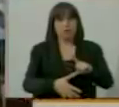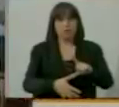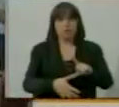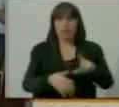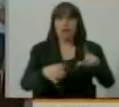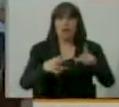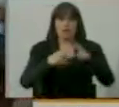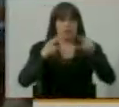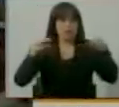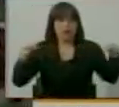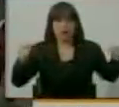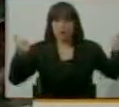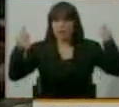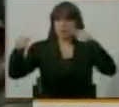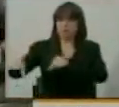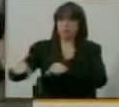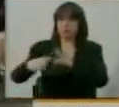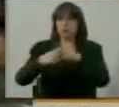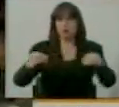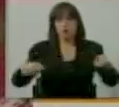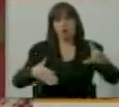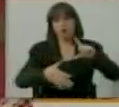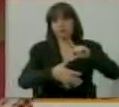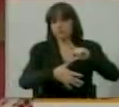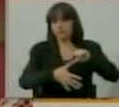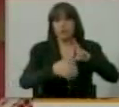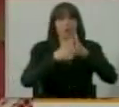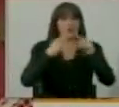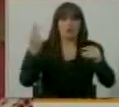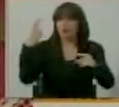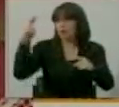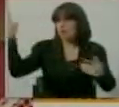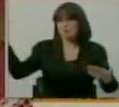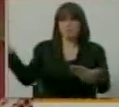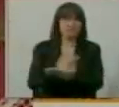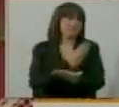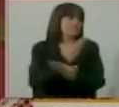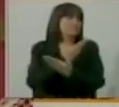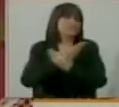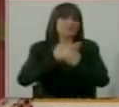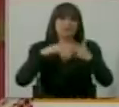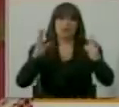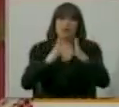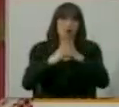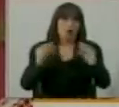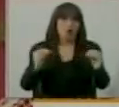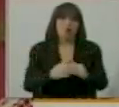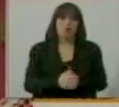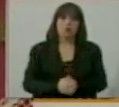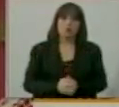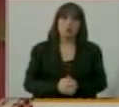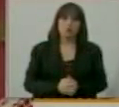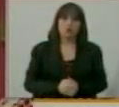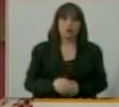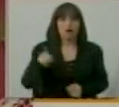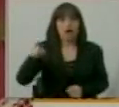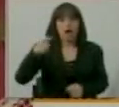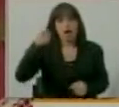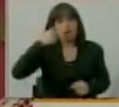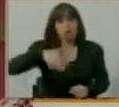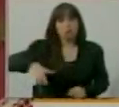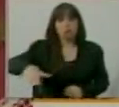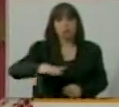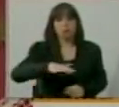países de Latinoamérica. Todos. Hasta tu Uruguay se lo van a llevar. Hasta tu Uruguay. Y se llevarán a tu pueblo.